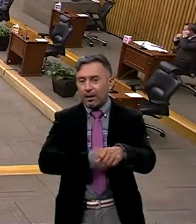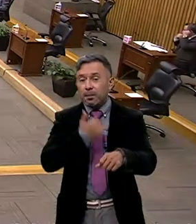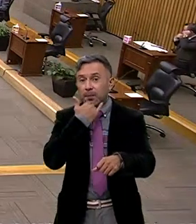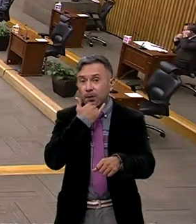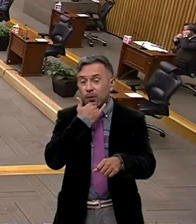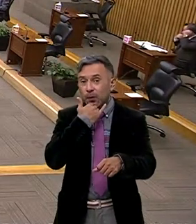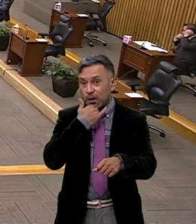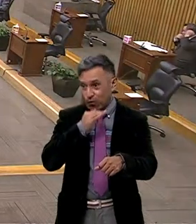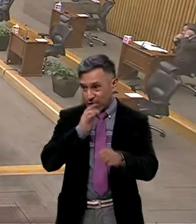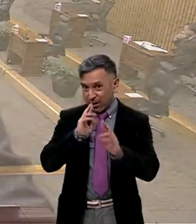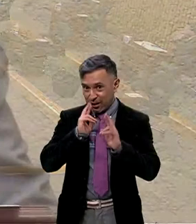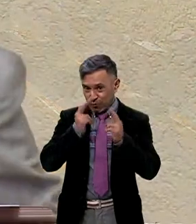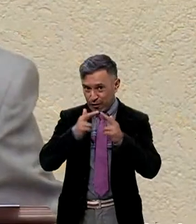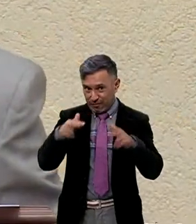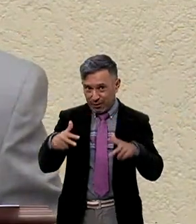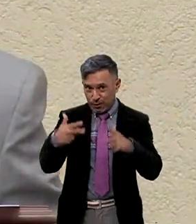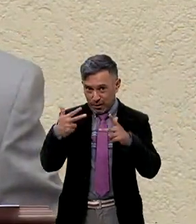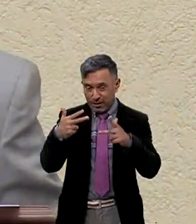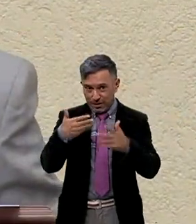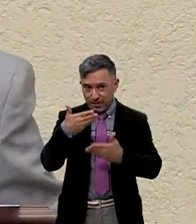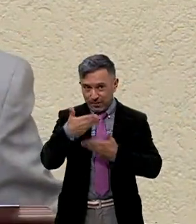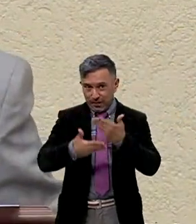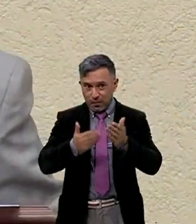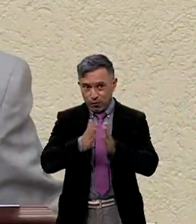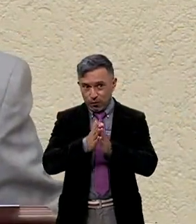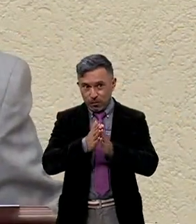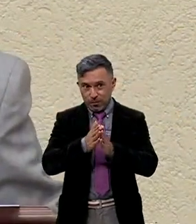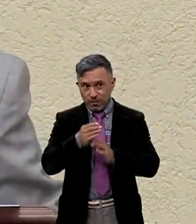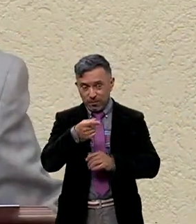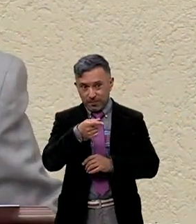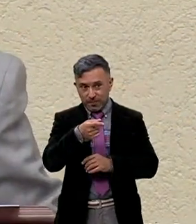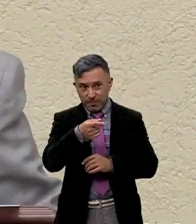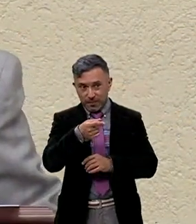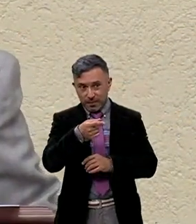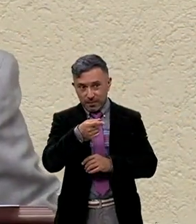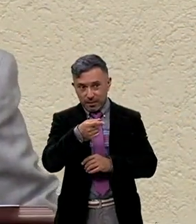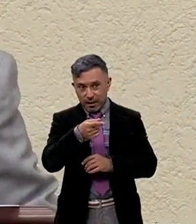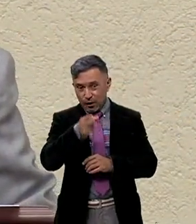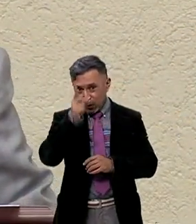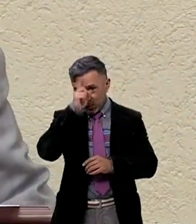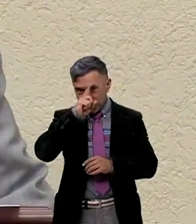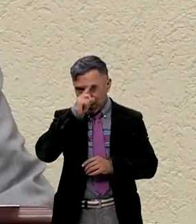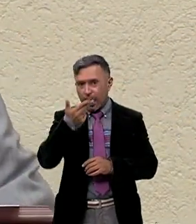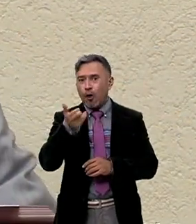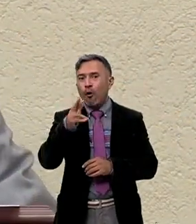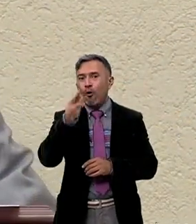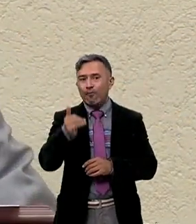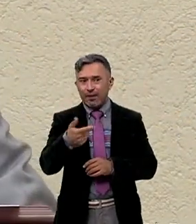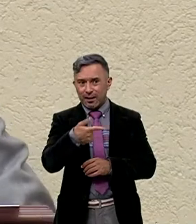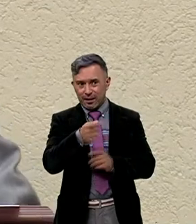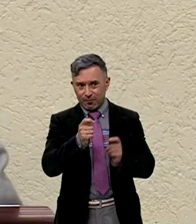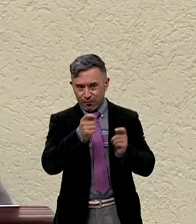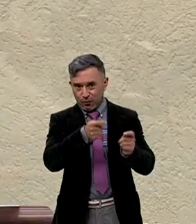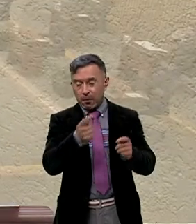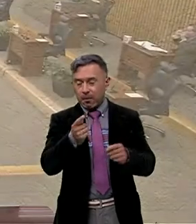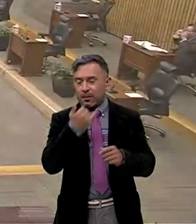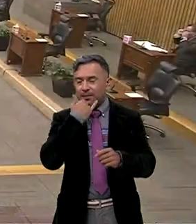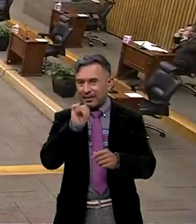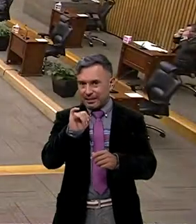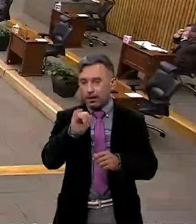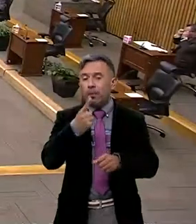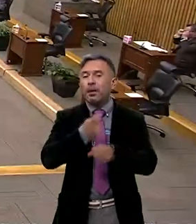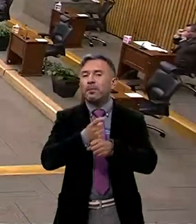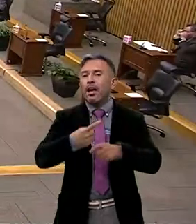conducir esta reunión virtual lo hace la solicitud de la palabra la bala se más manera puntual la consejera juanfri por supuesto seguimos en primera ronda